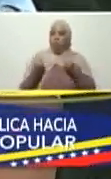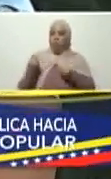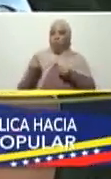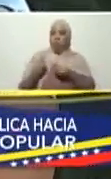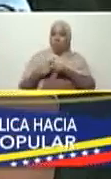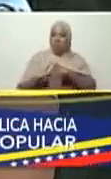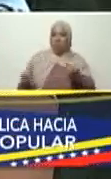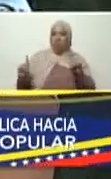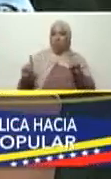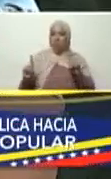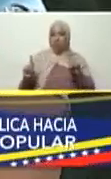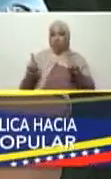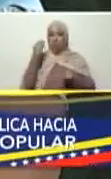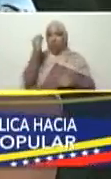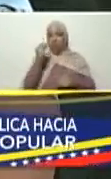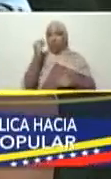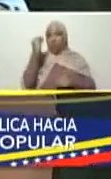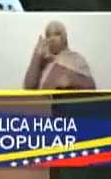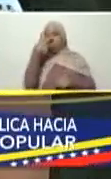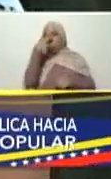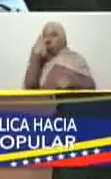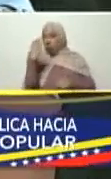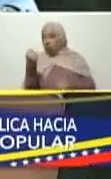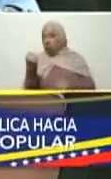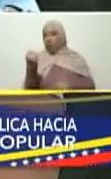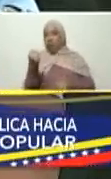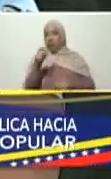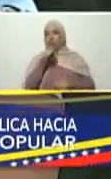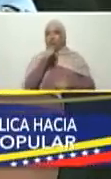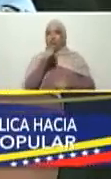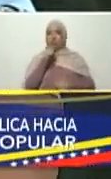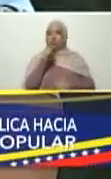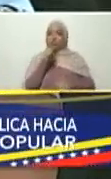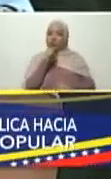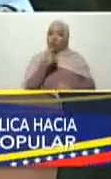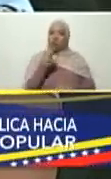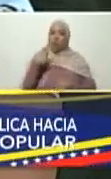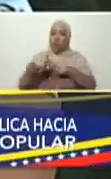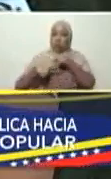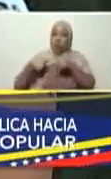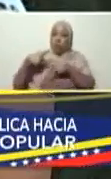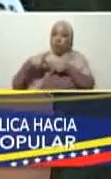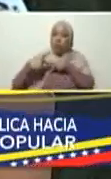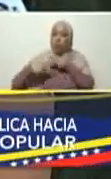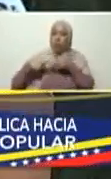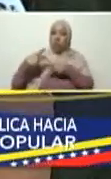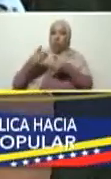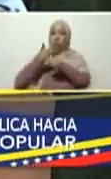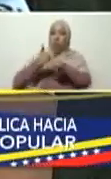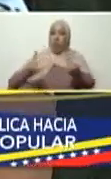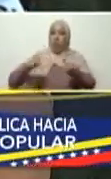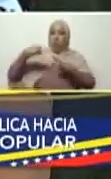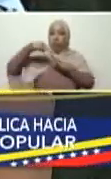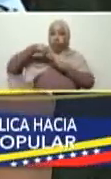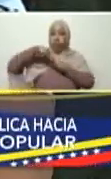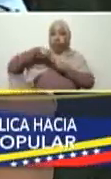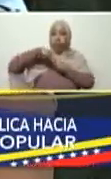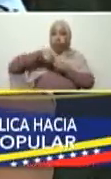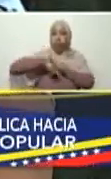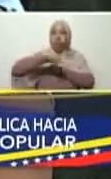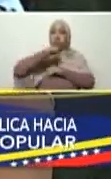otras lógicas, comprendiendo que estaba en decadencia el proceso de la democracia, esa burguesa en la cual usted